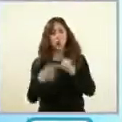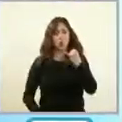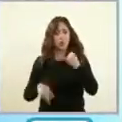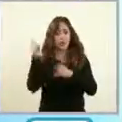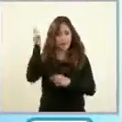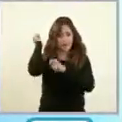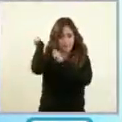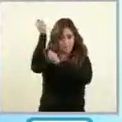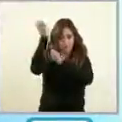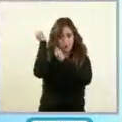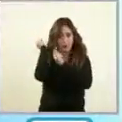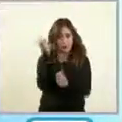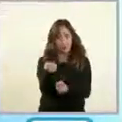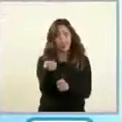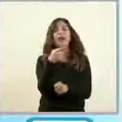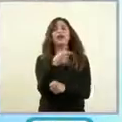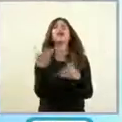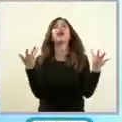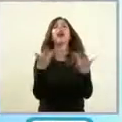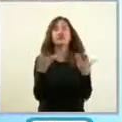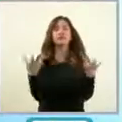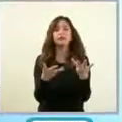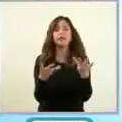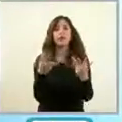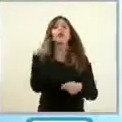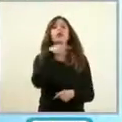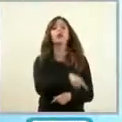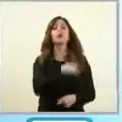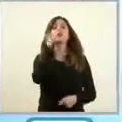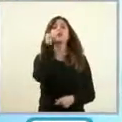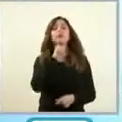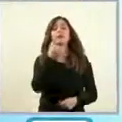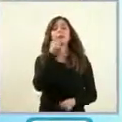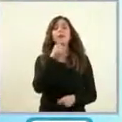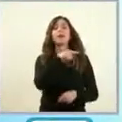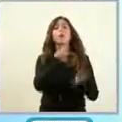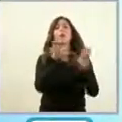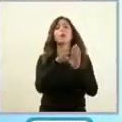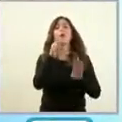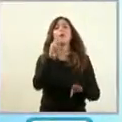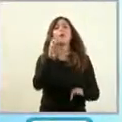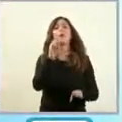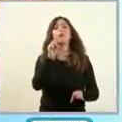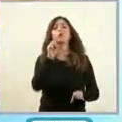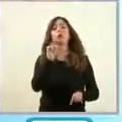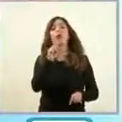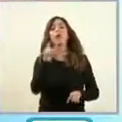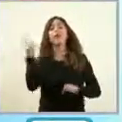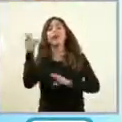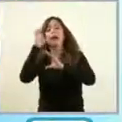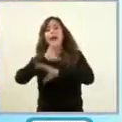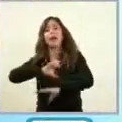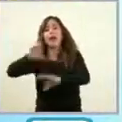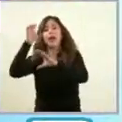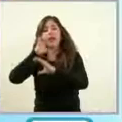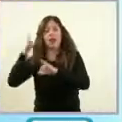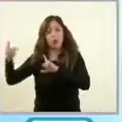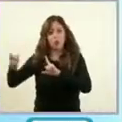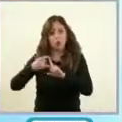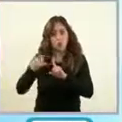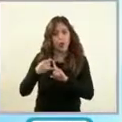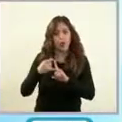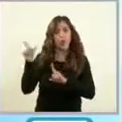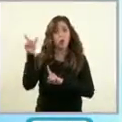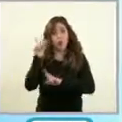la última posada implica esto, que Sí. se hace todo el rito de la posada, que cantan, toda la puerta y demás. Y ya